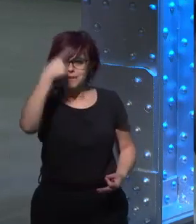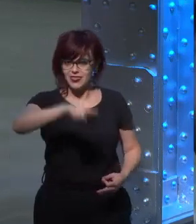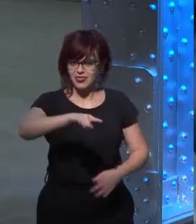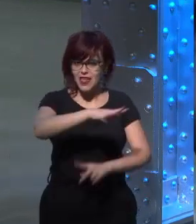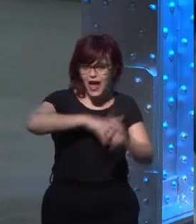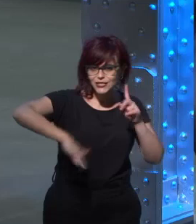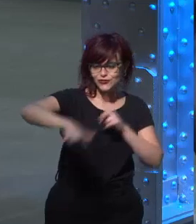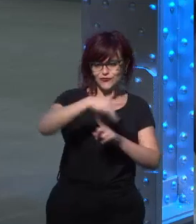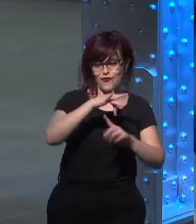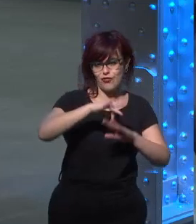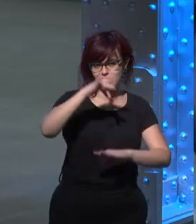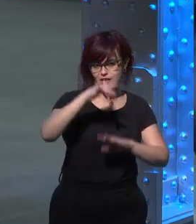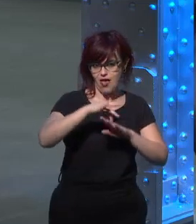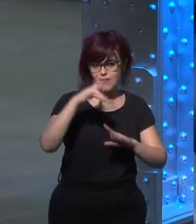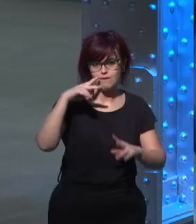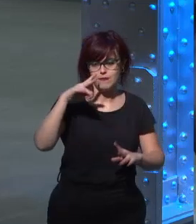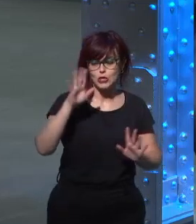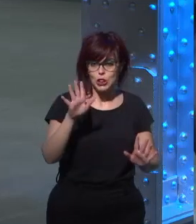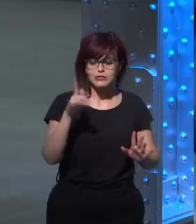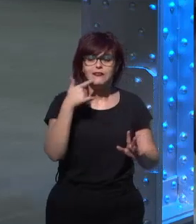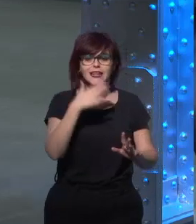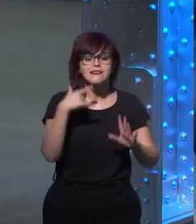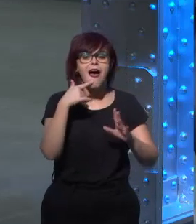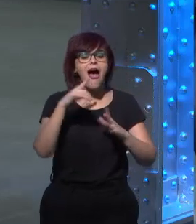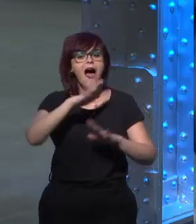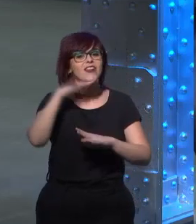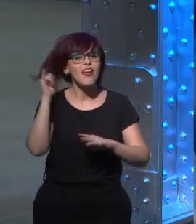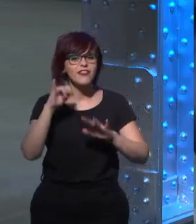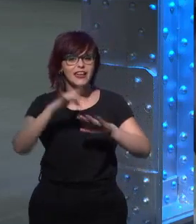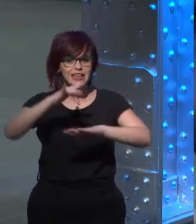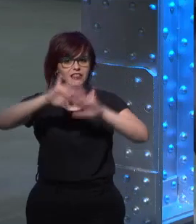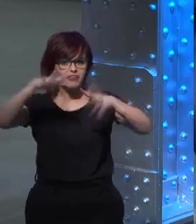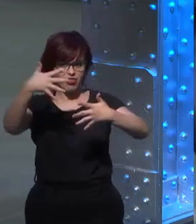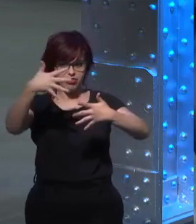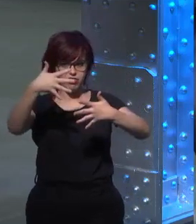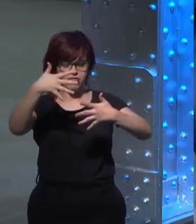entornos digitales. Yo he querido resumir en 10 las habilidades digitales,